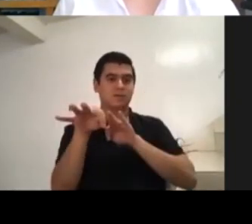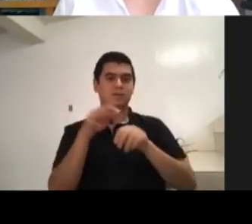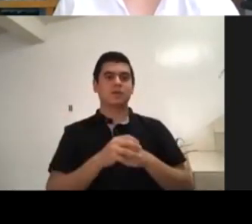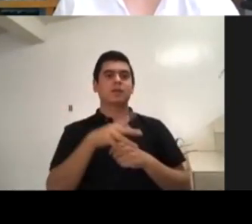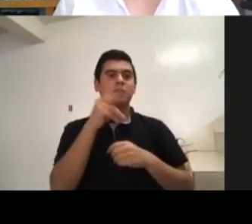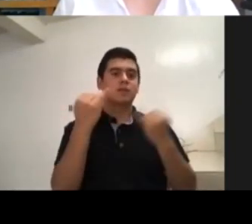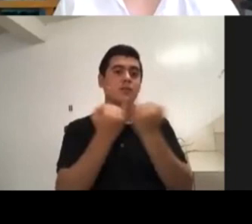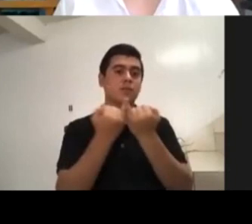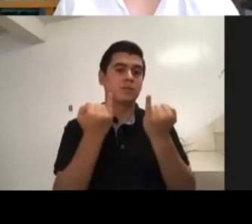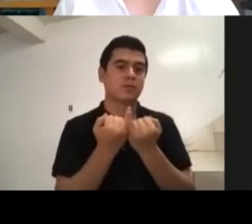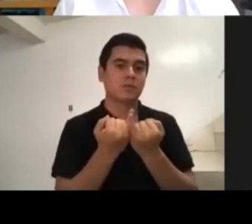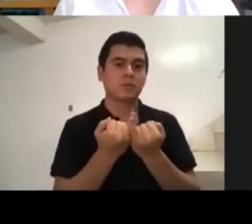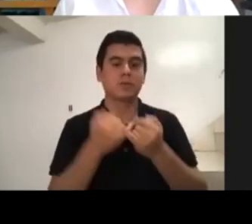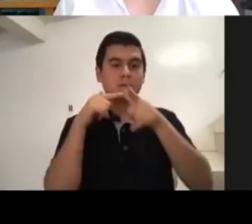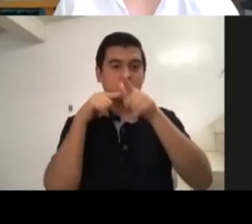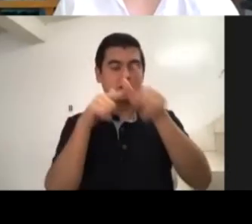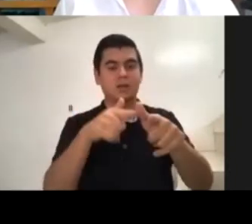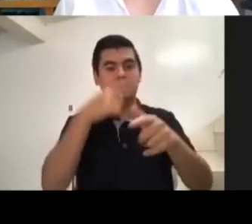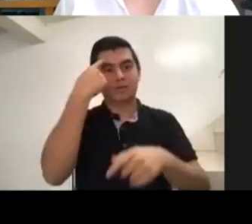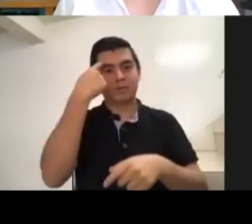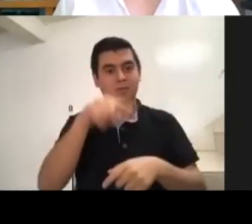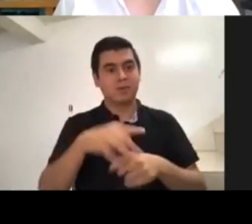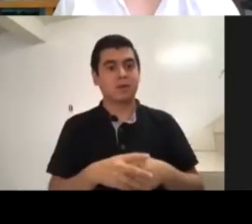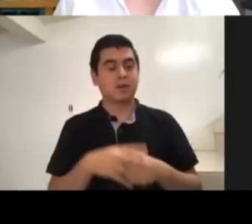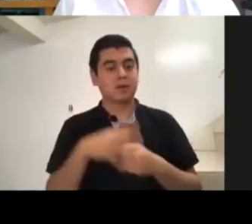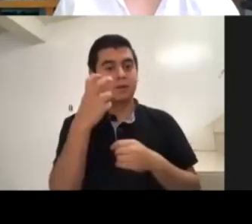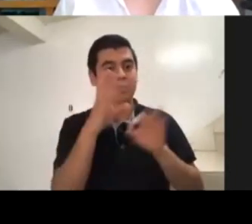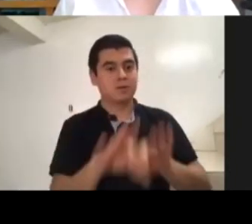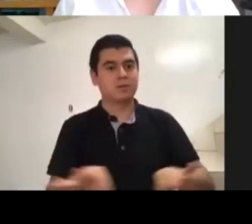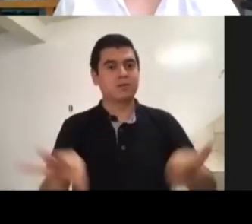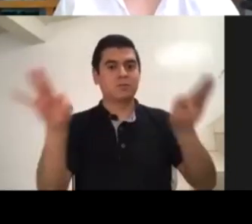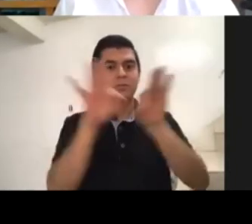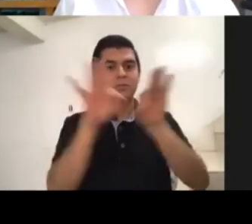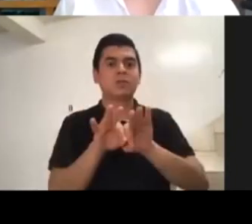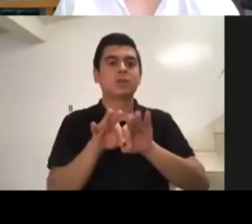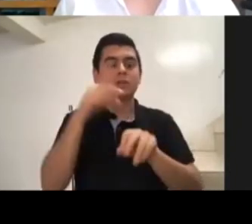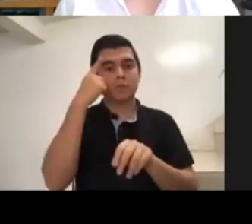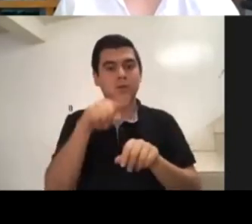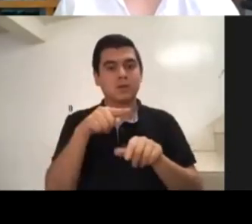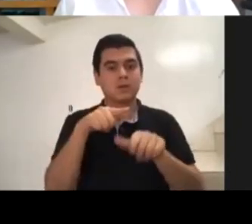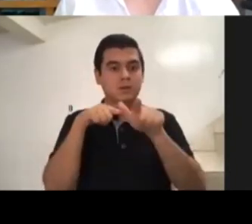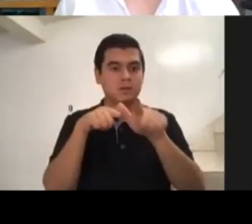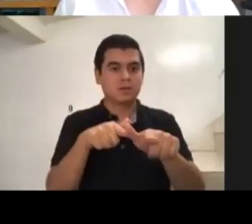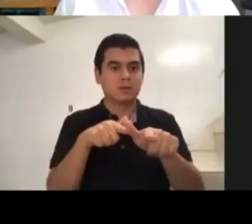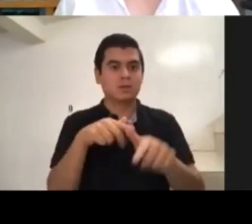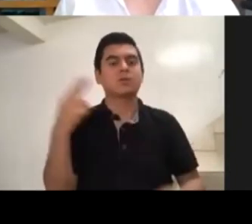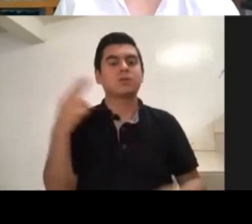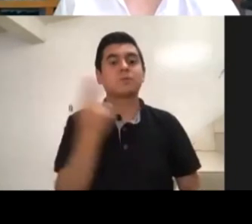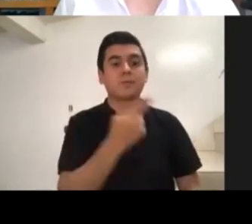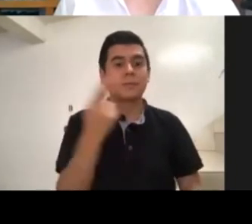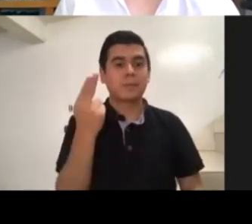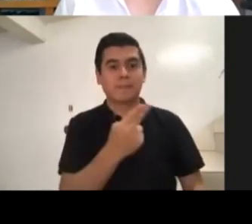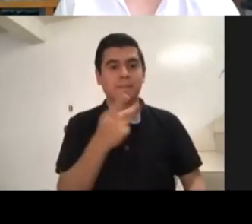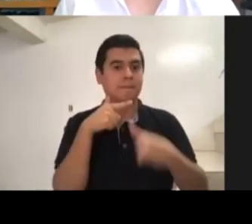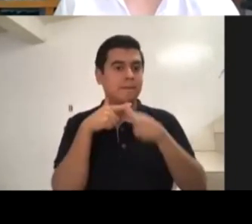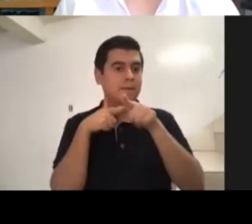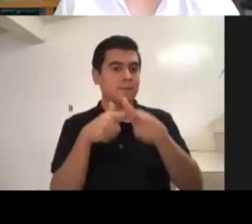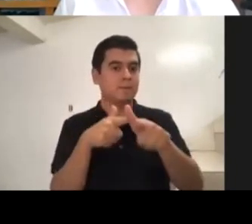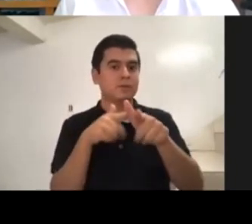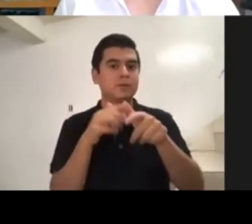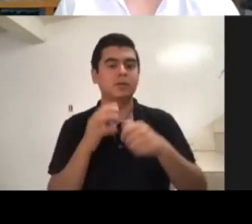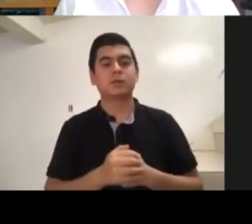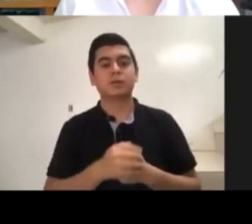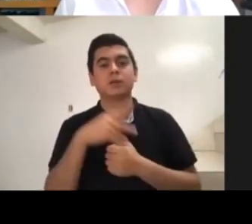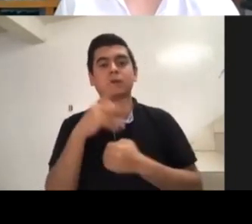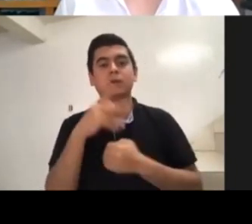pues sí hay sin duda estrategias pedagógicas específicas para atender cada una de estas cosas que tendremos que ir encaminando